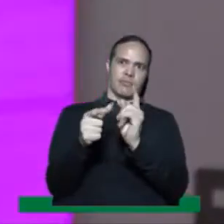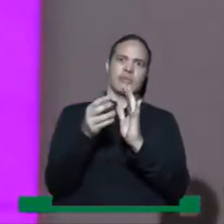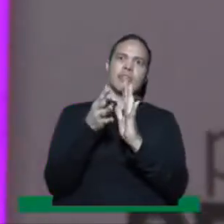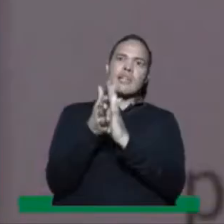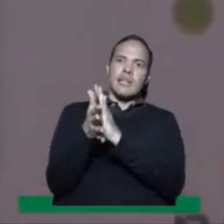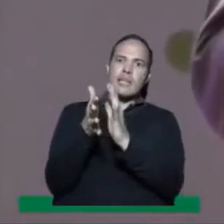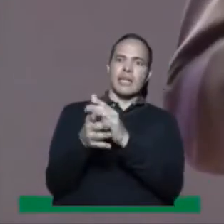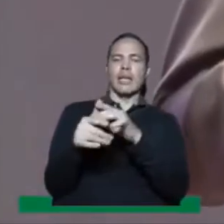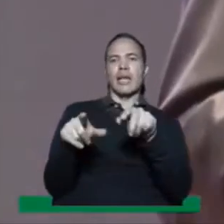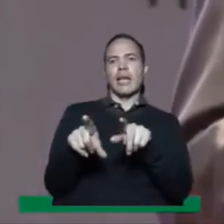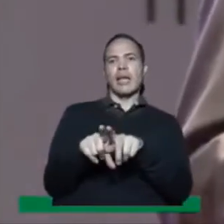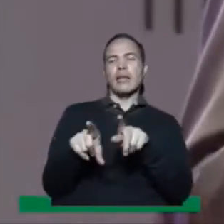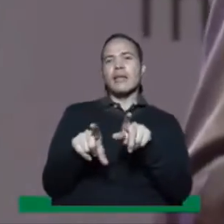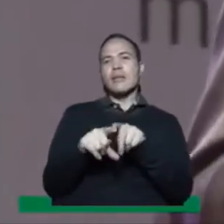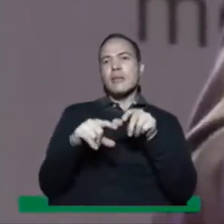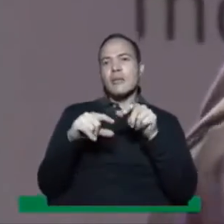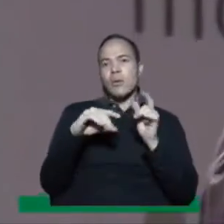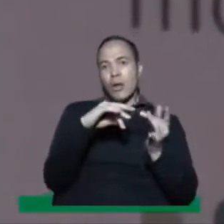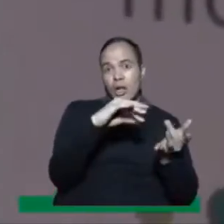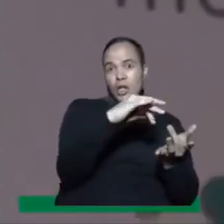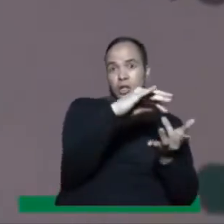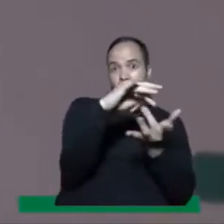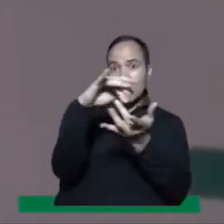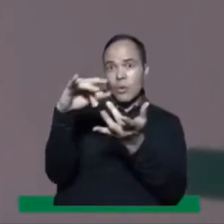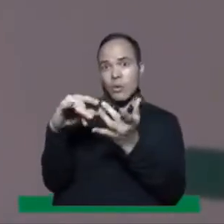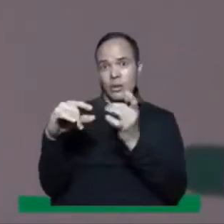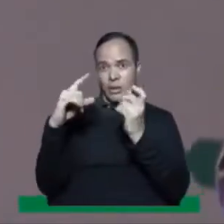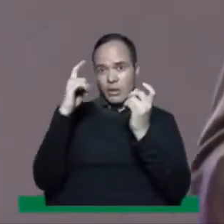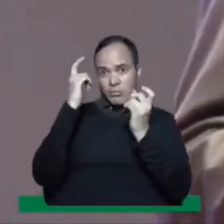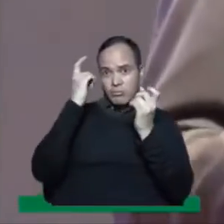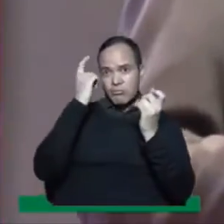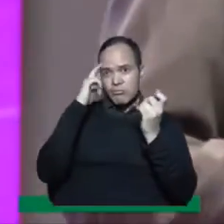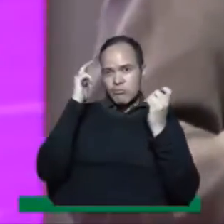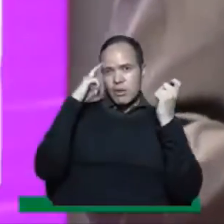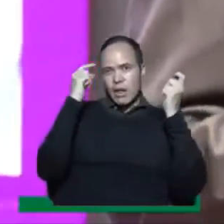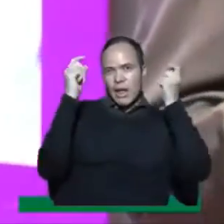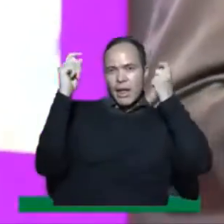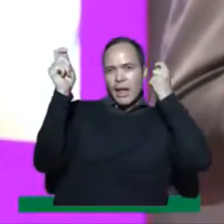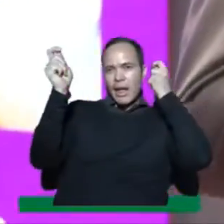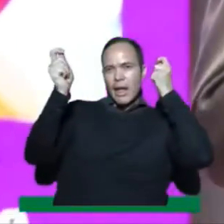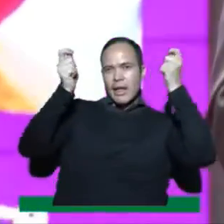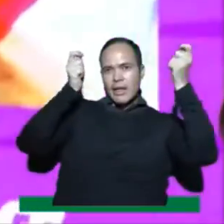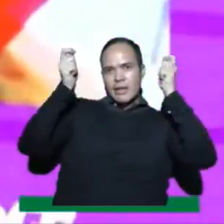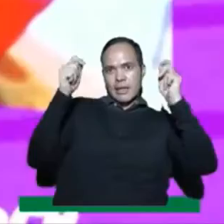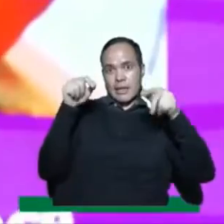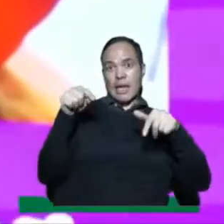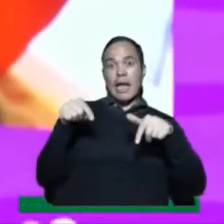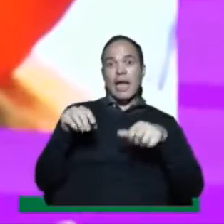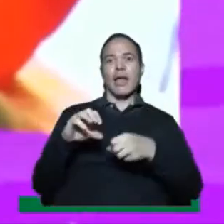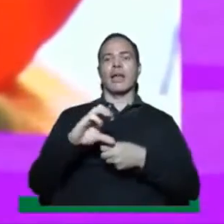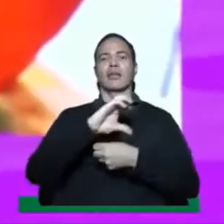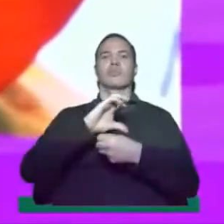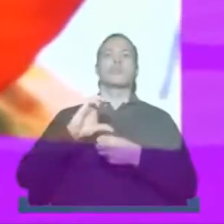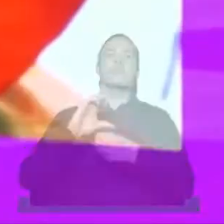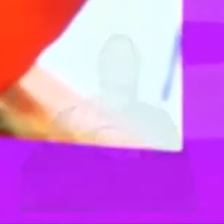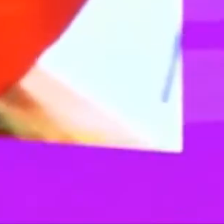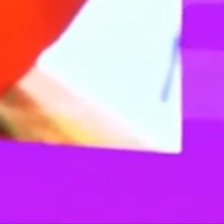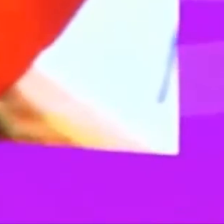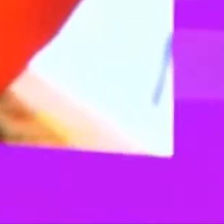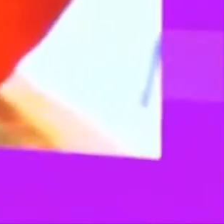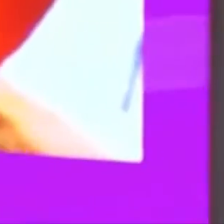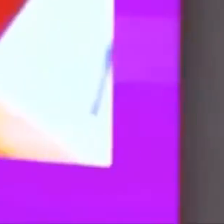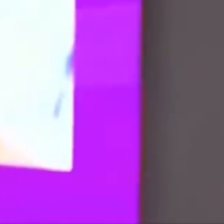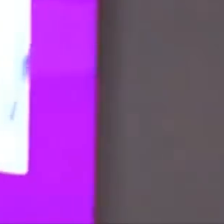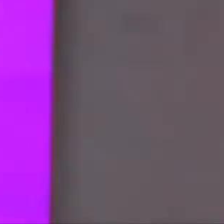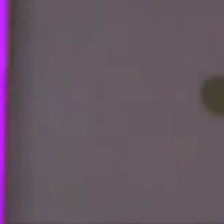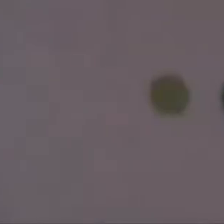de toda una estrategia del turismo inteligente, de cómo la ciudad ha evolucionado, cómo seguimos